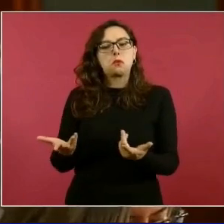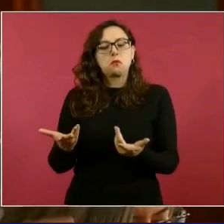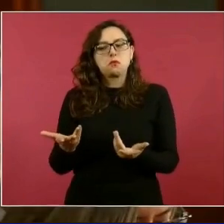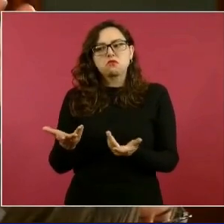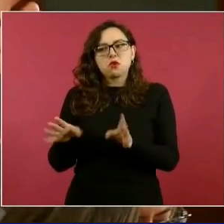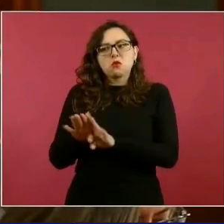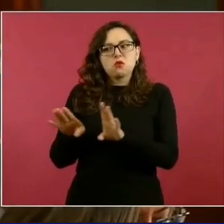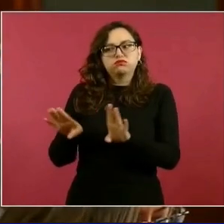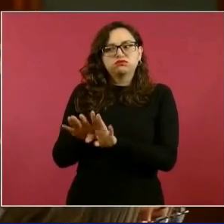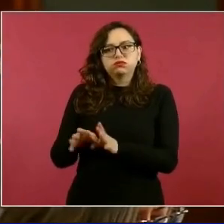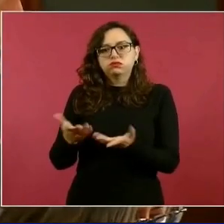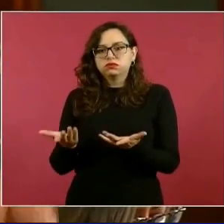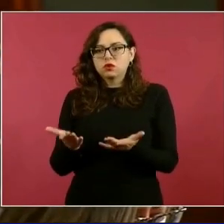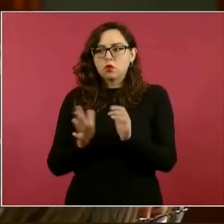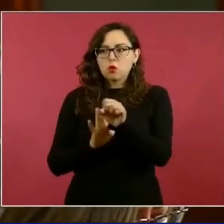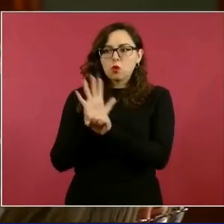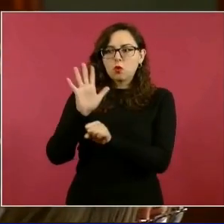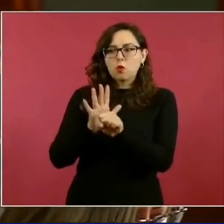No sabemos